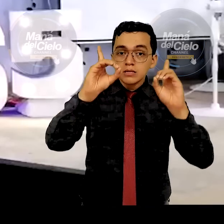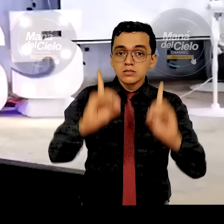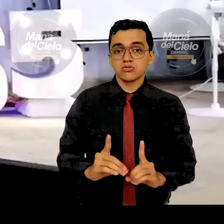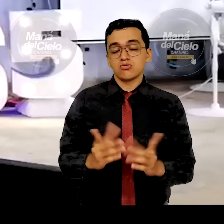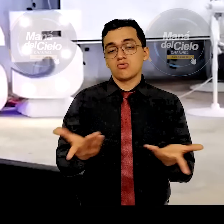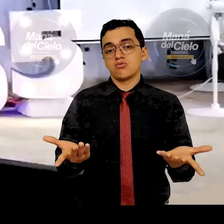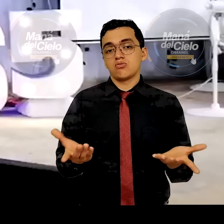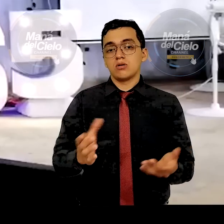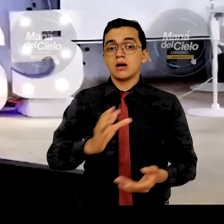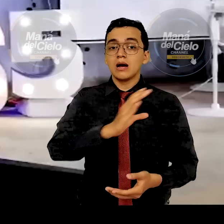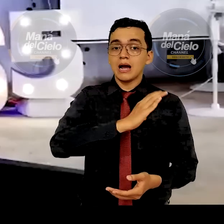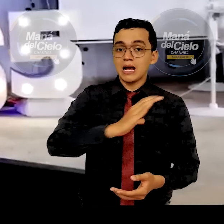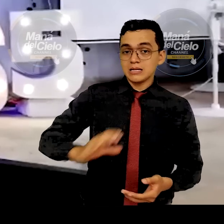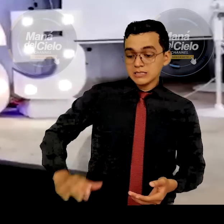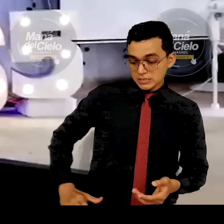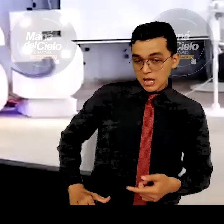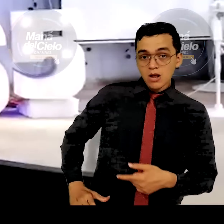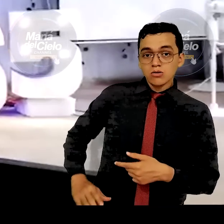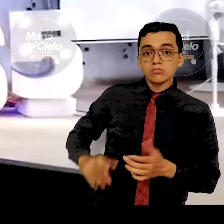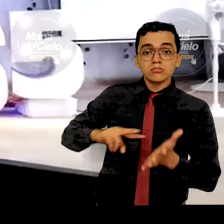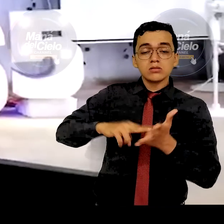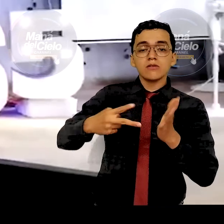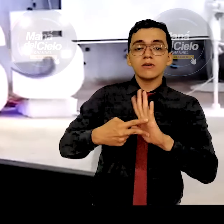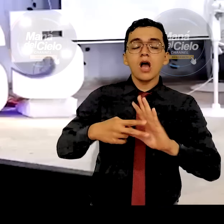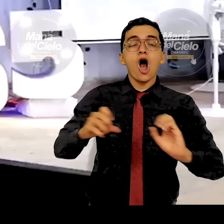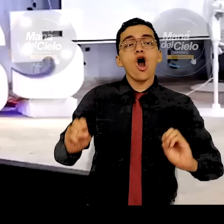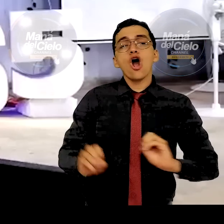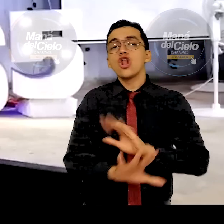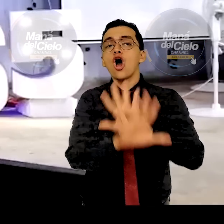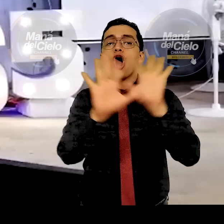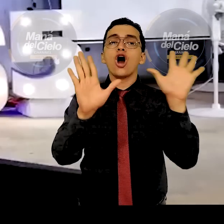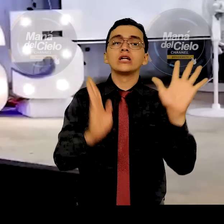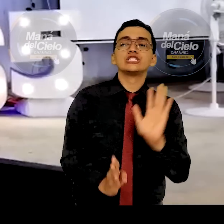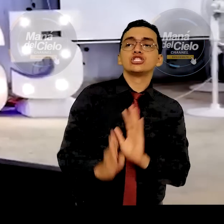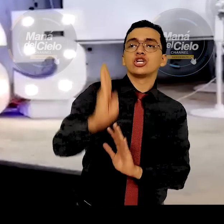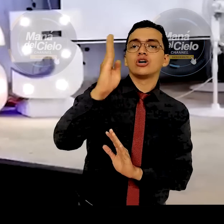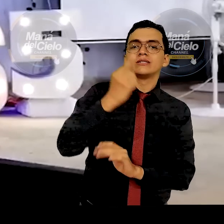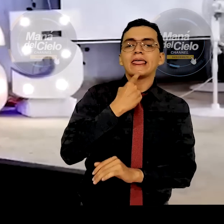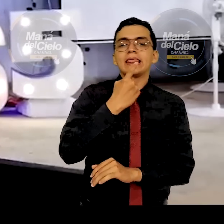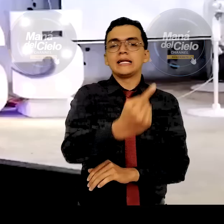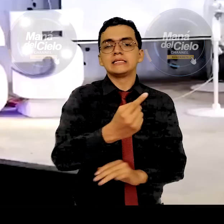dice por ahí un himno, es algo más que decir gloria al Señor, gloria al Señor. ¿Cierto?